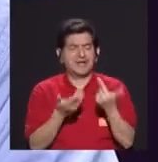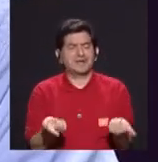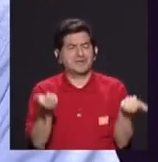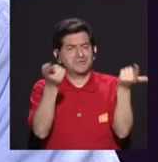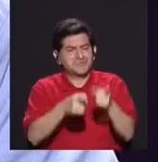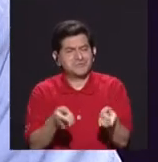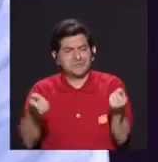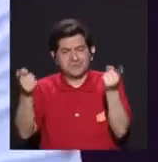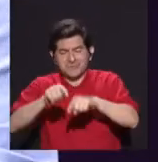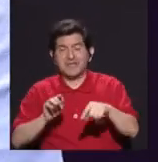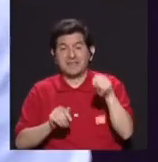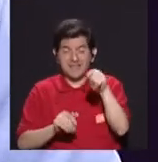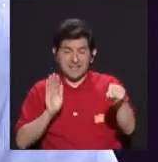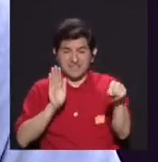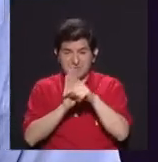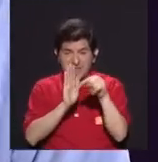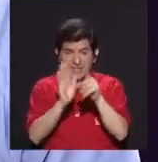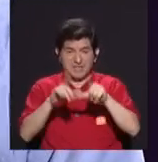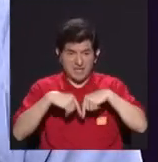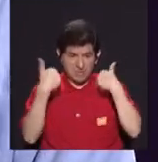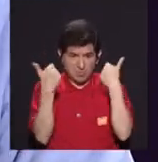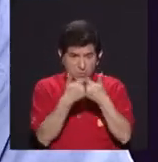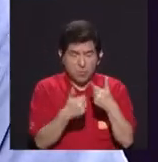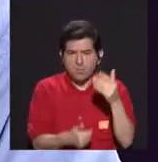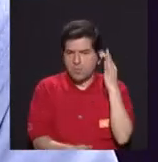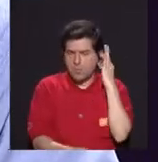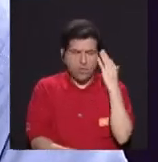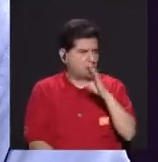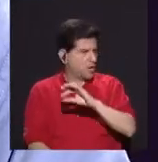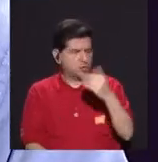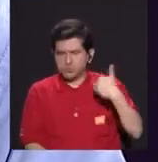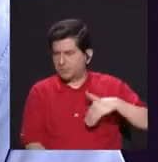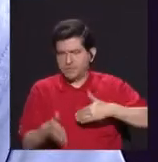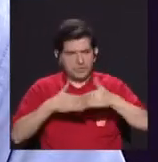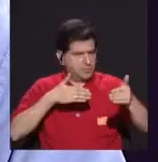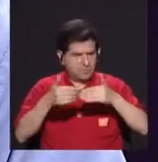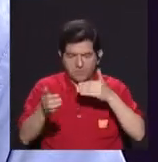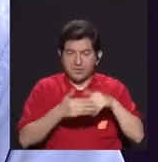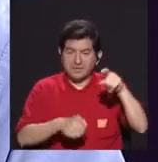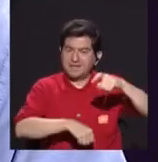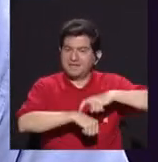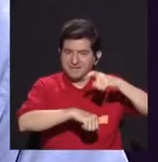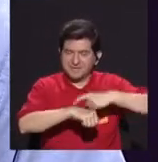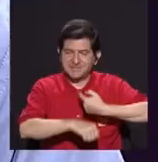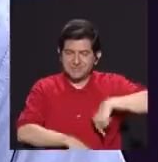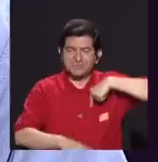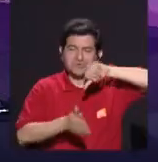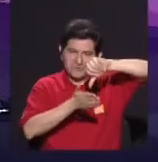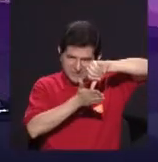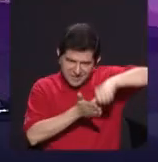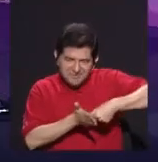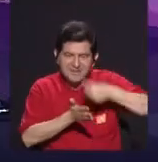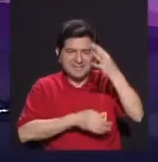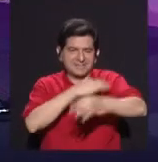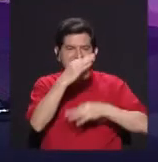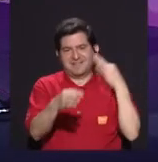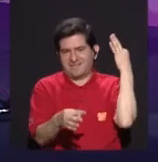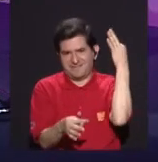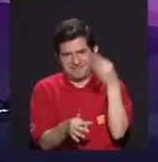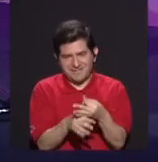y que es nocivo para cierto sector sea mujeres y varones en ese momento estamos reafirmando cierto tipo de